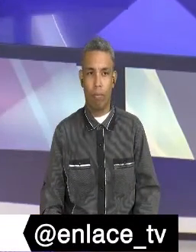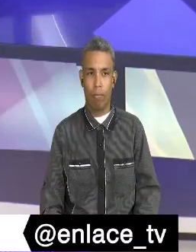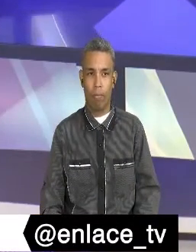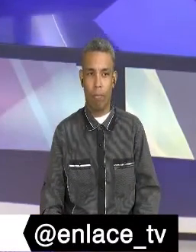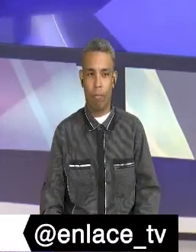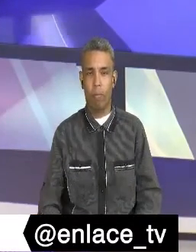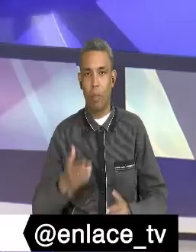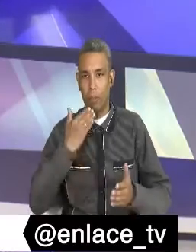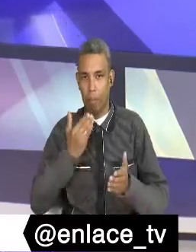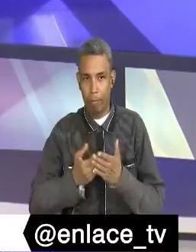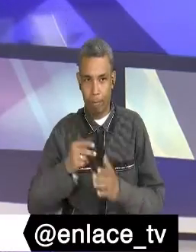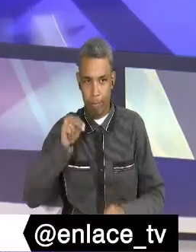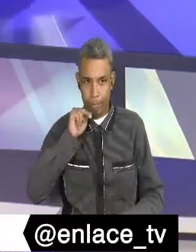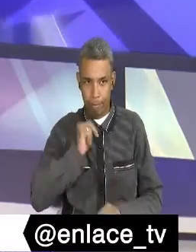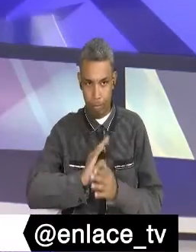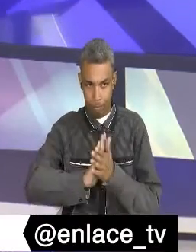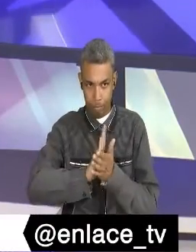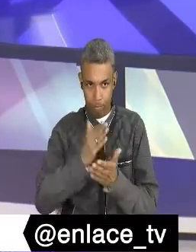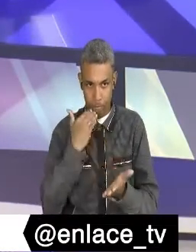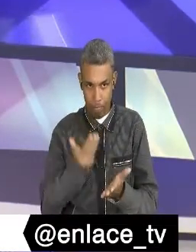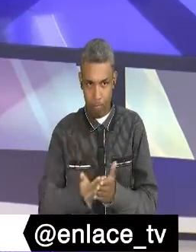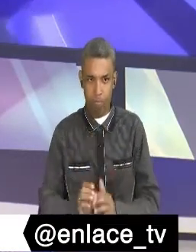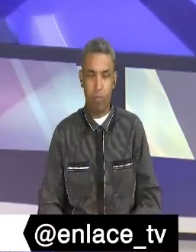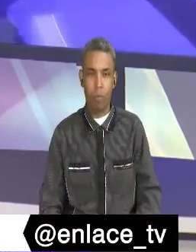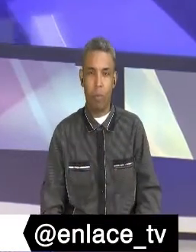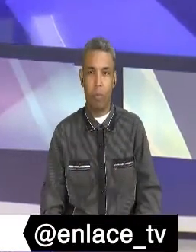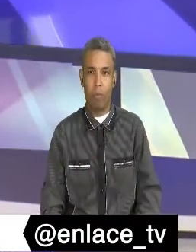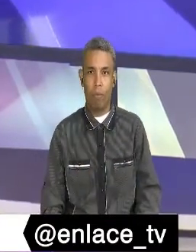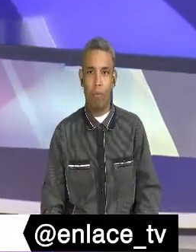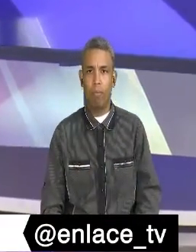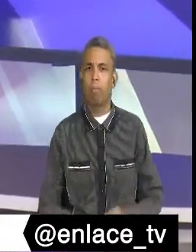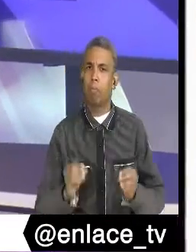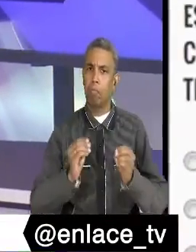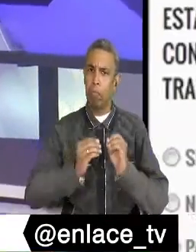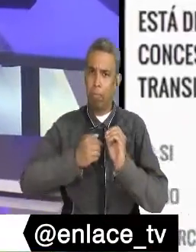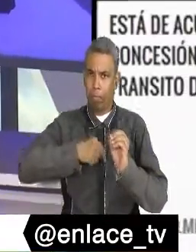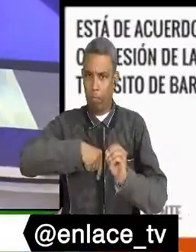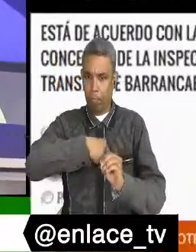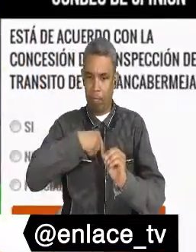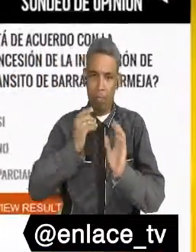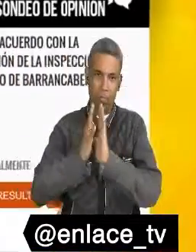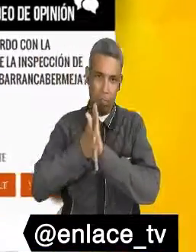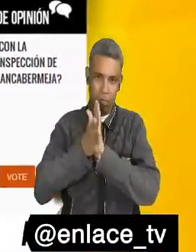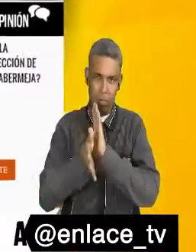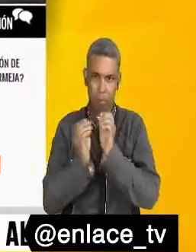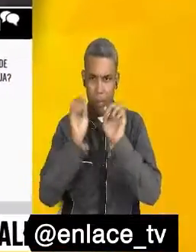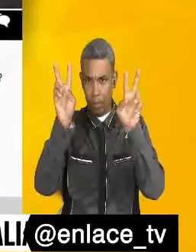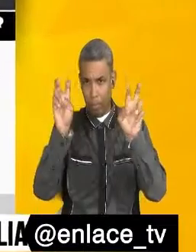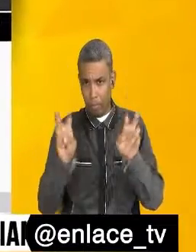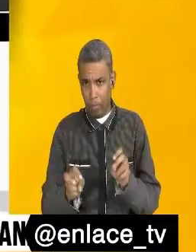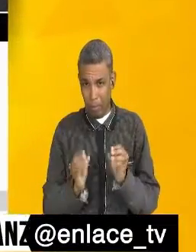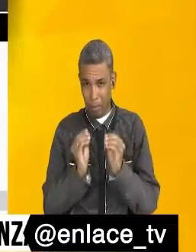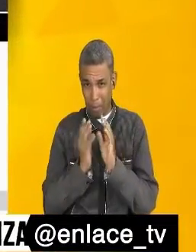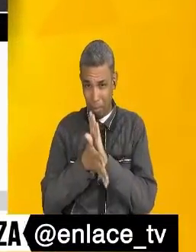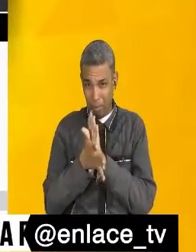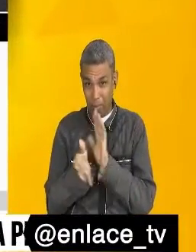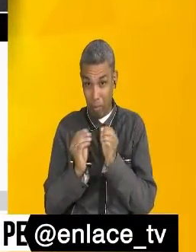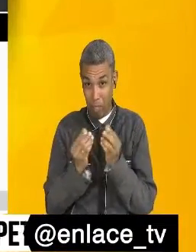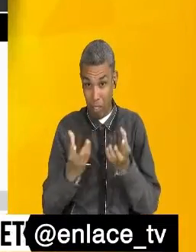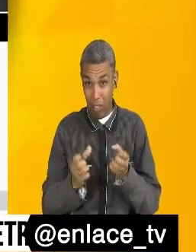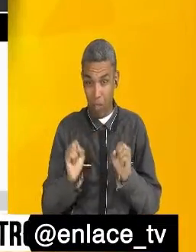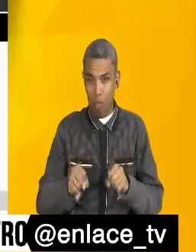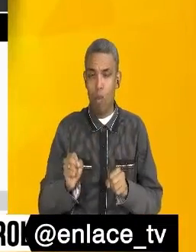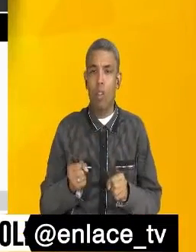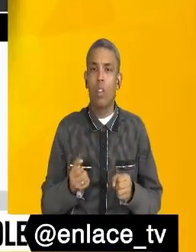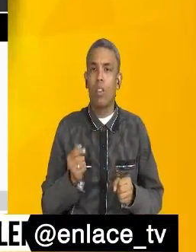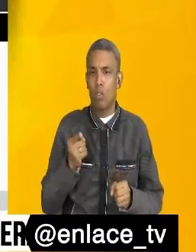Gracias, Neila, por su informe. Nosotros seguiremos llevando a nuestra comunidad el acontecer de la ciudad y de la región. Estas y otras informaciones de Enlace Noticias las pueden